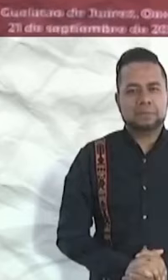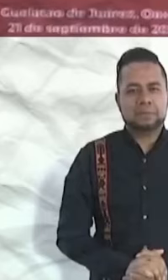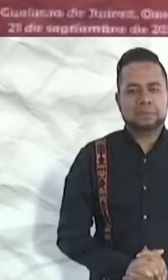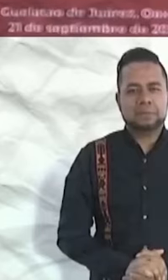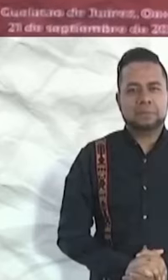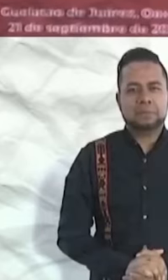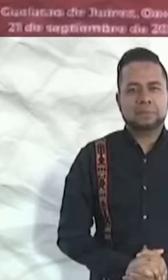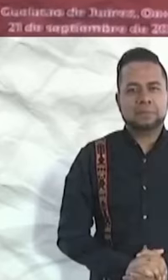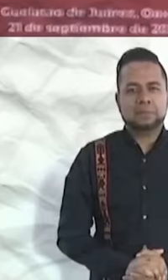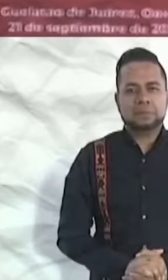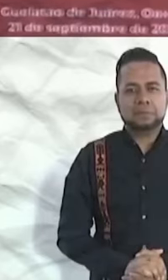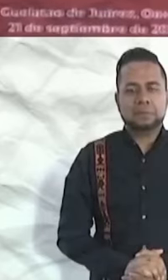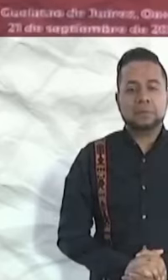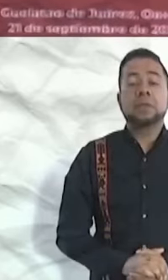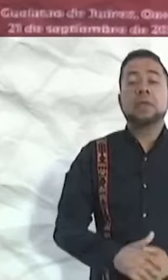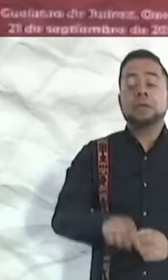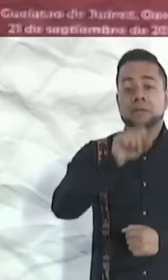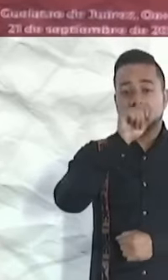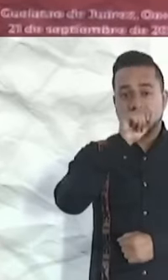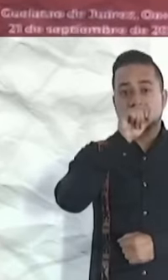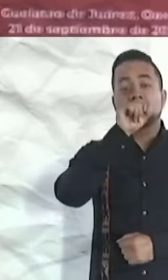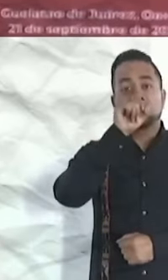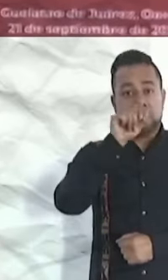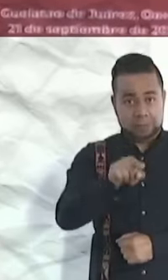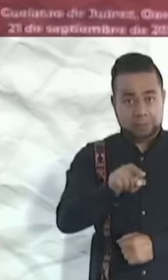Y también